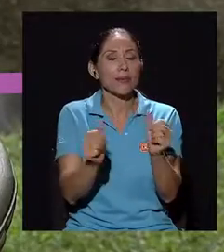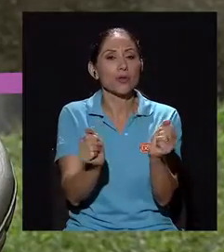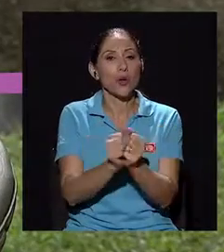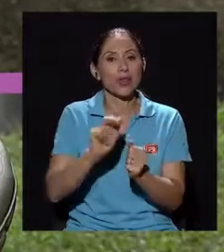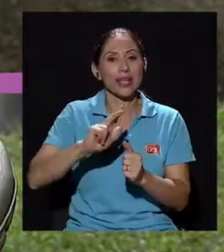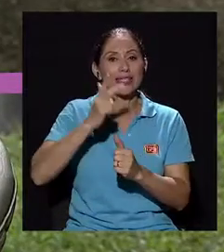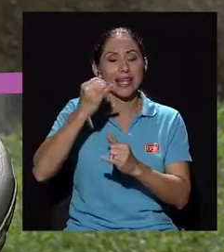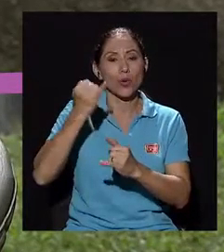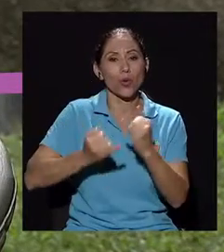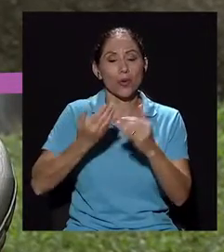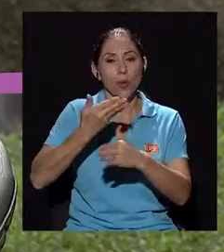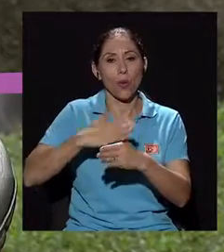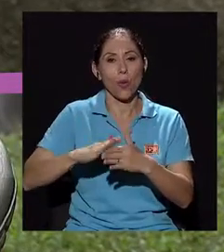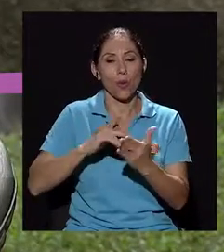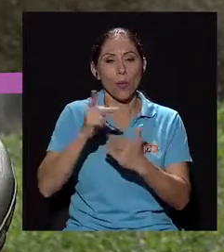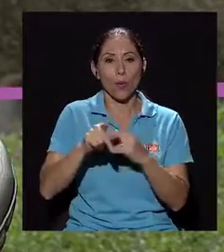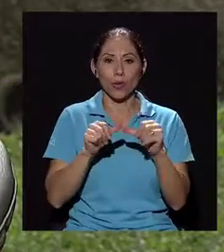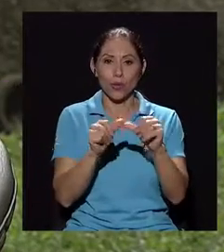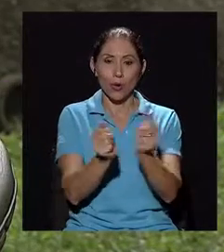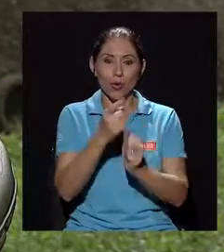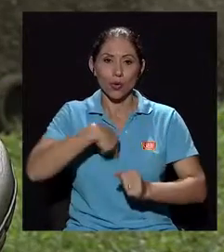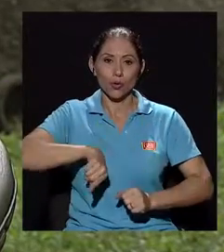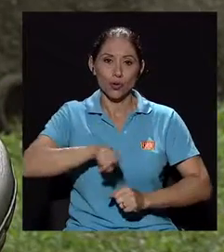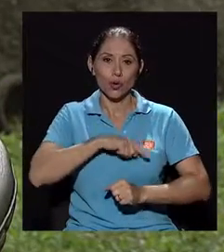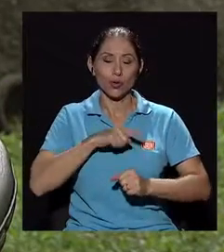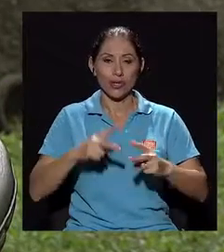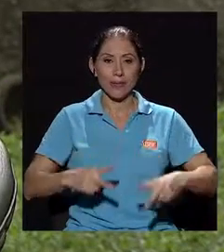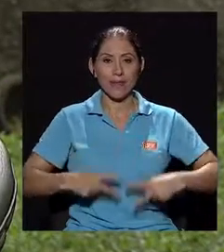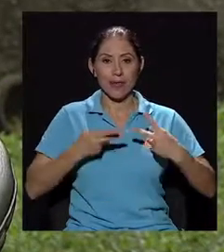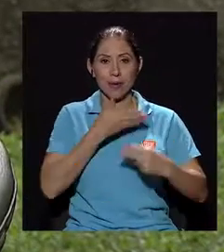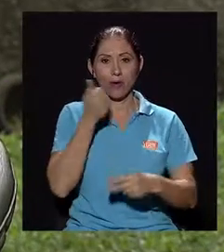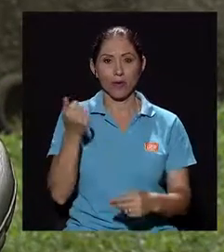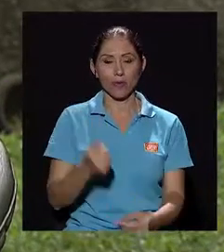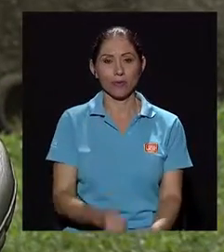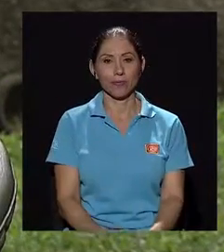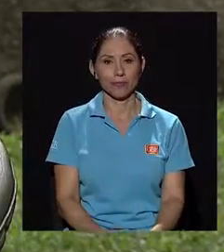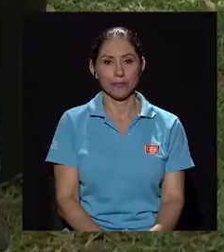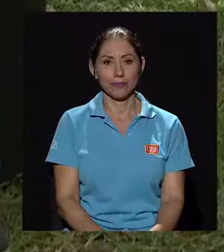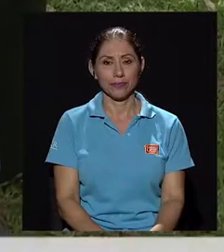con nuestro tercer y último bloque. Quédese con nosotros en Vivir.